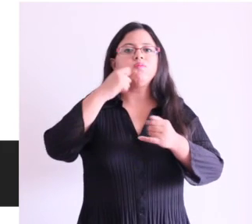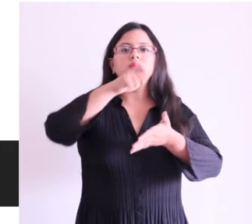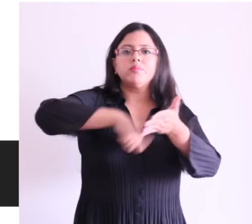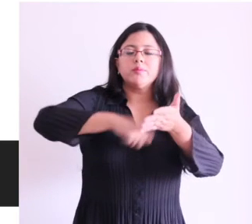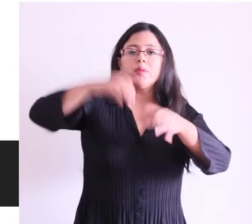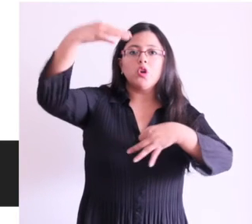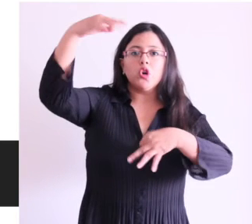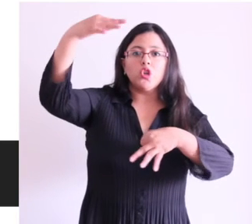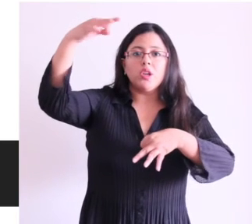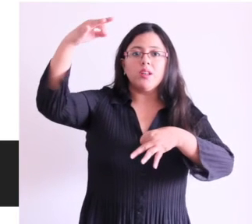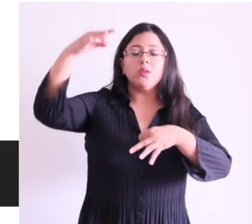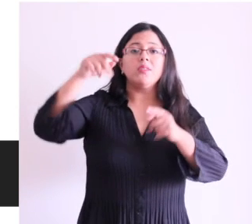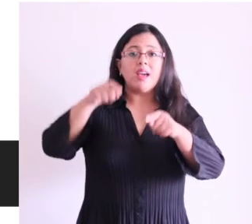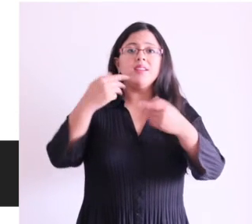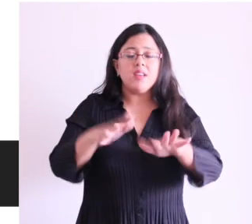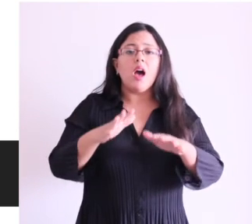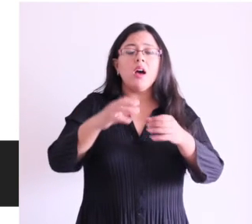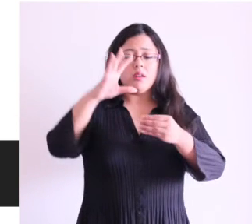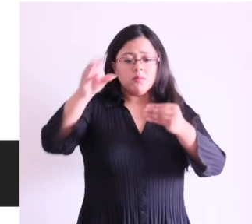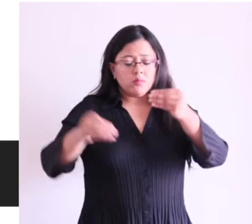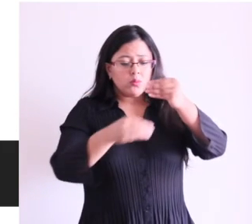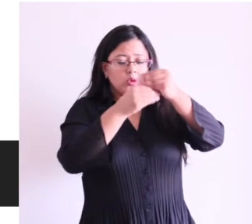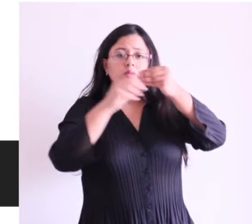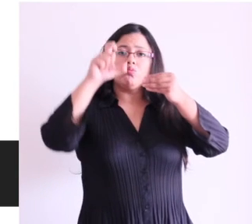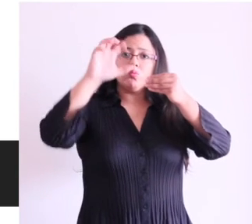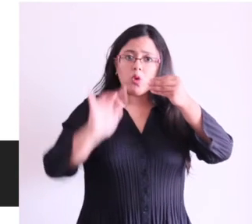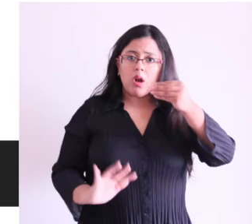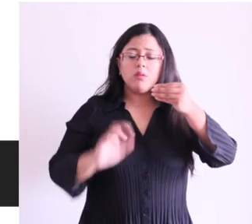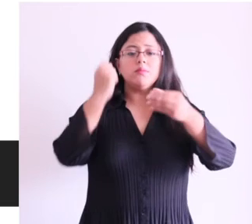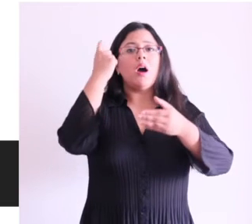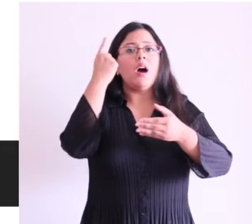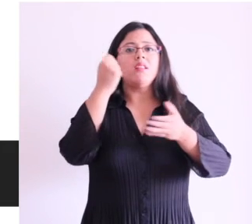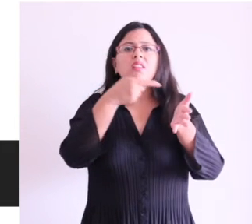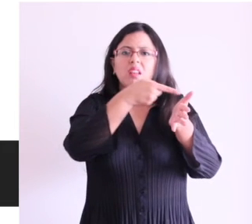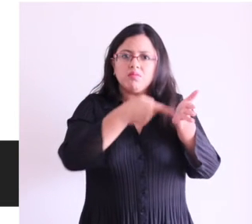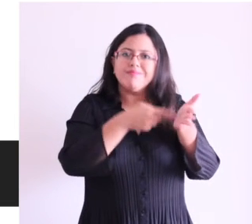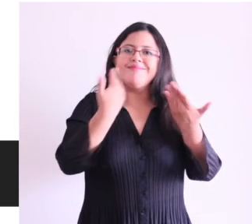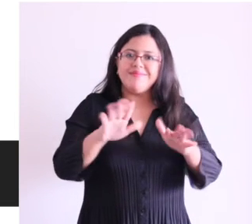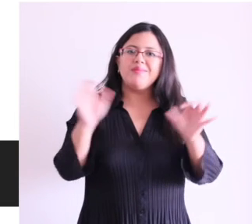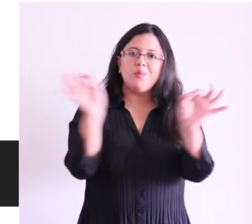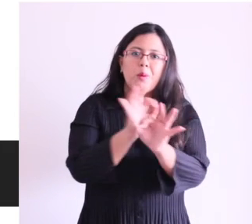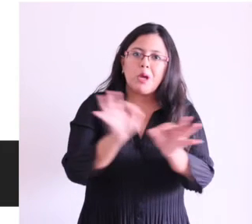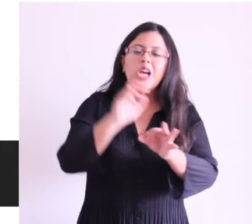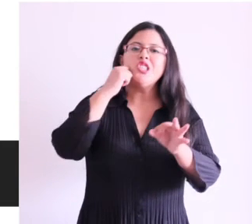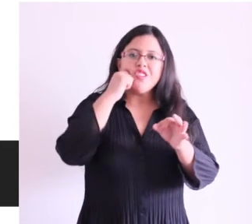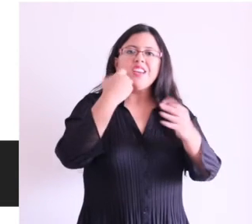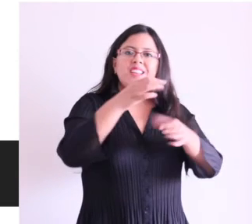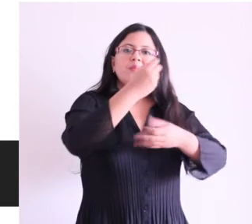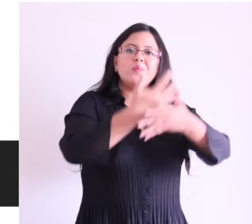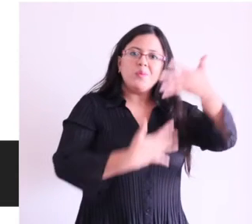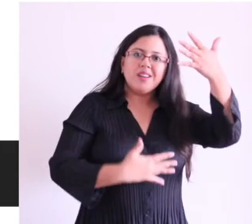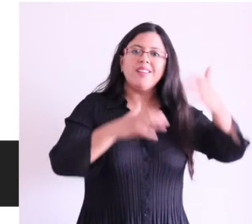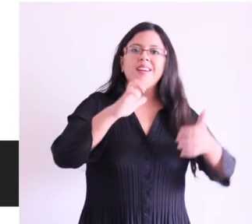un contrato que reúne las características para poder comprender lo que acabamos de analizar, es decir, los